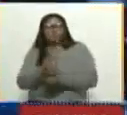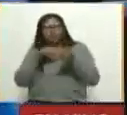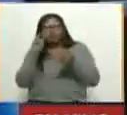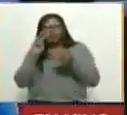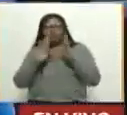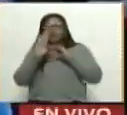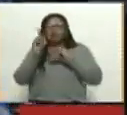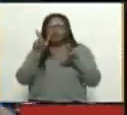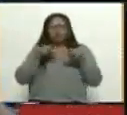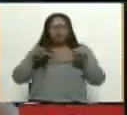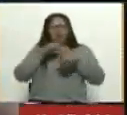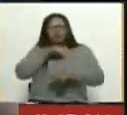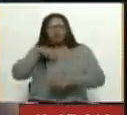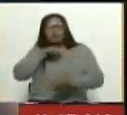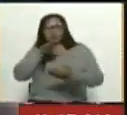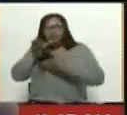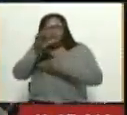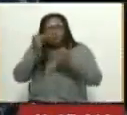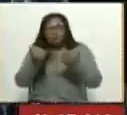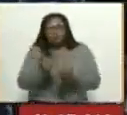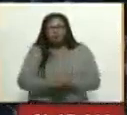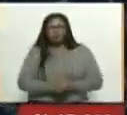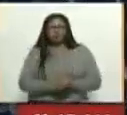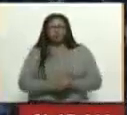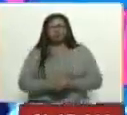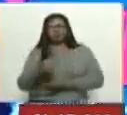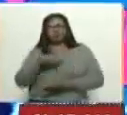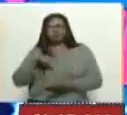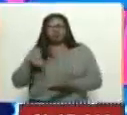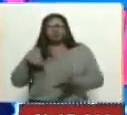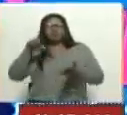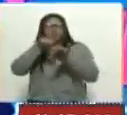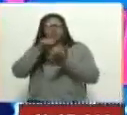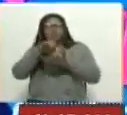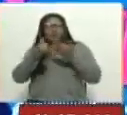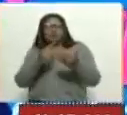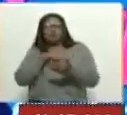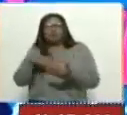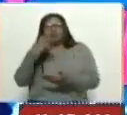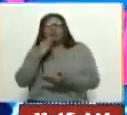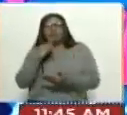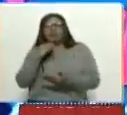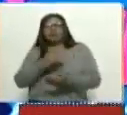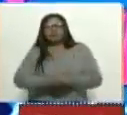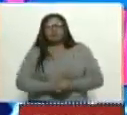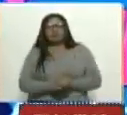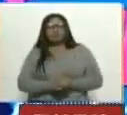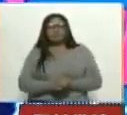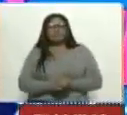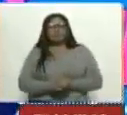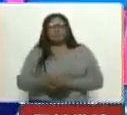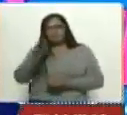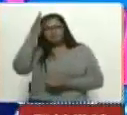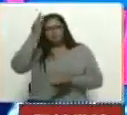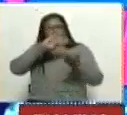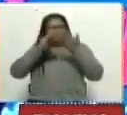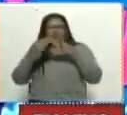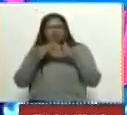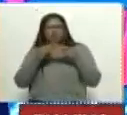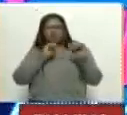los barrios hablen con nuestros ciudadanos vean las experiencias de los consejos comunales del movimiento